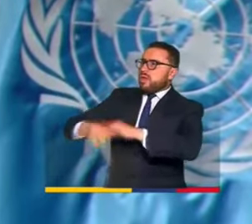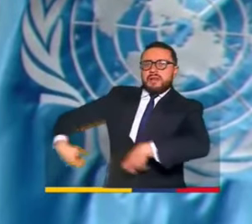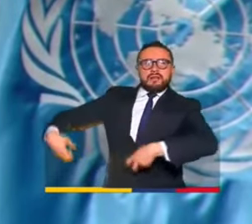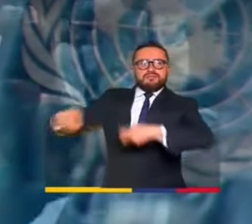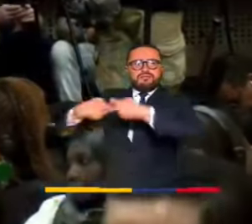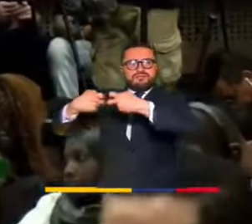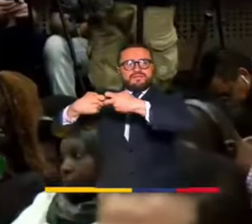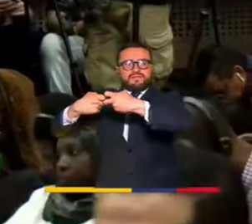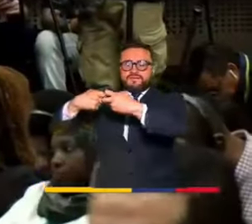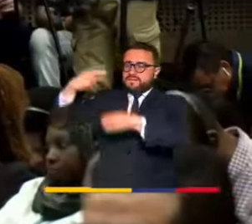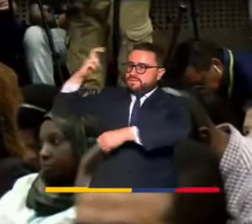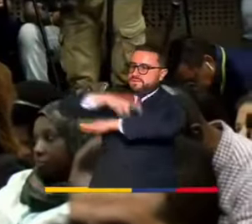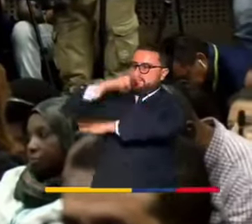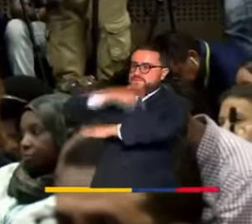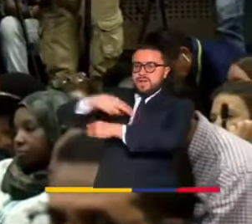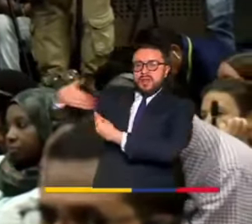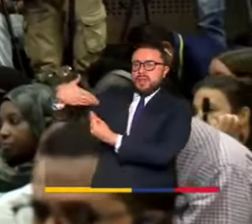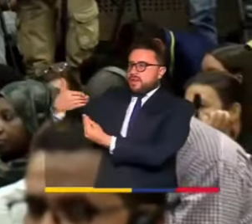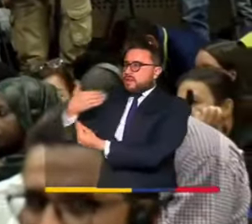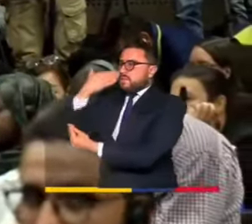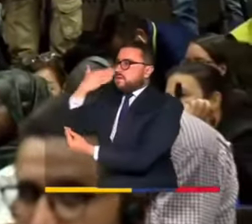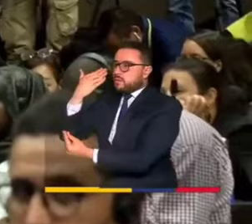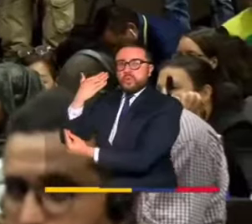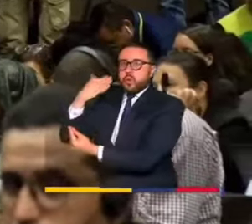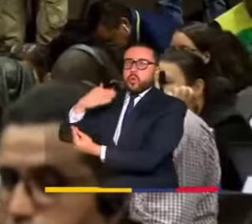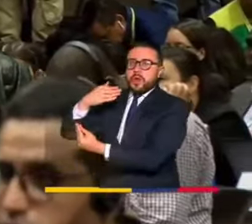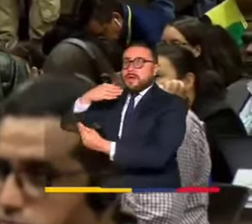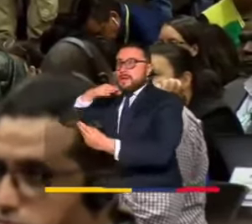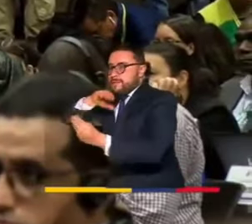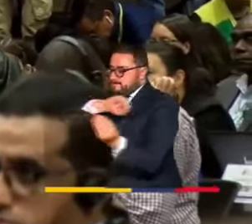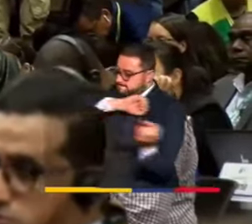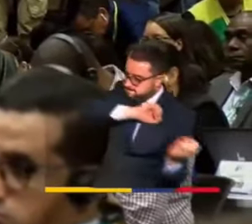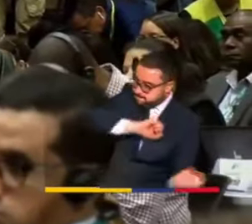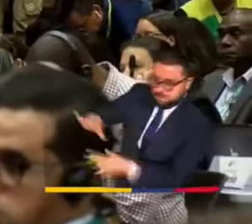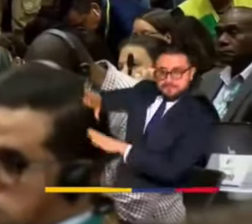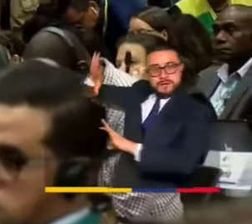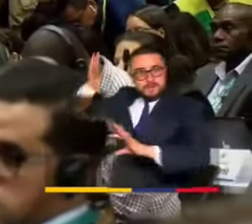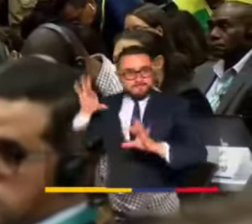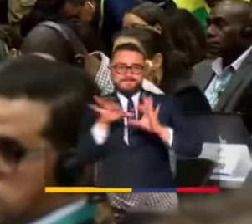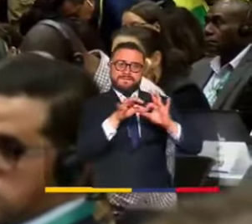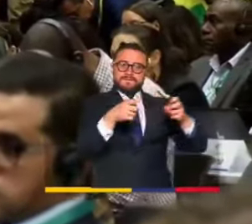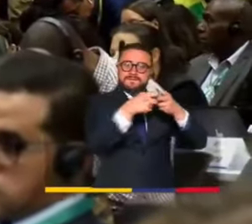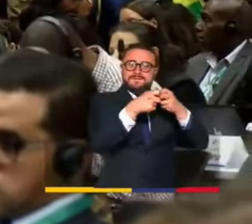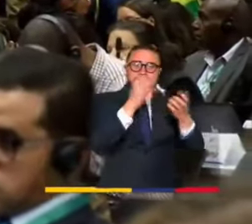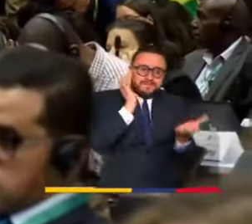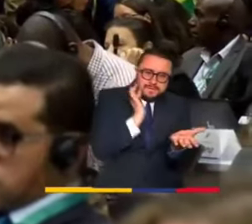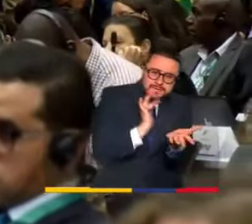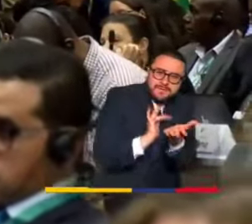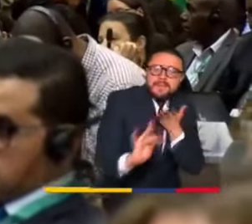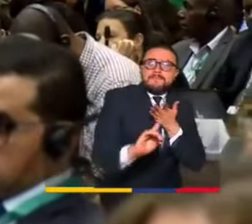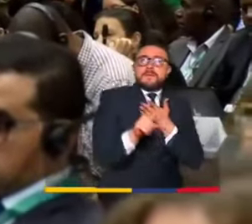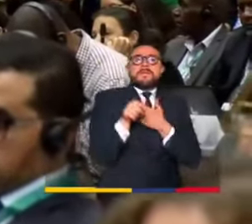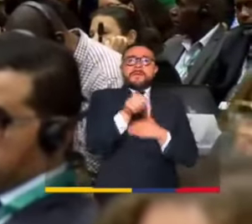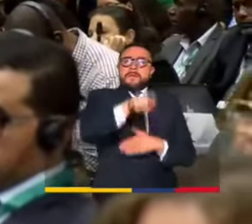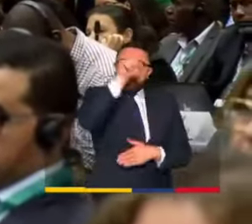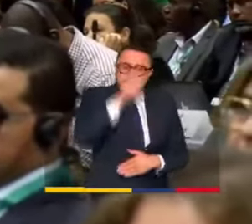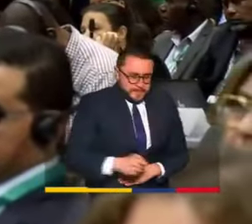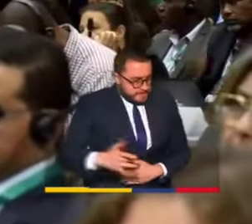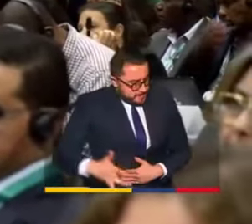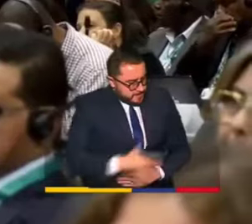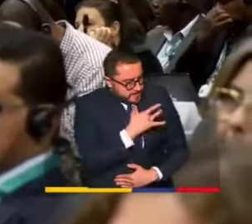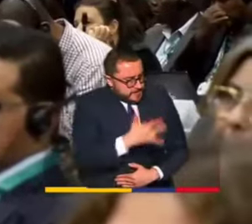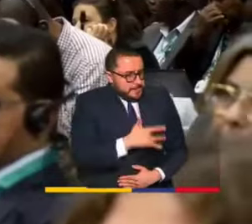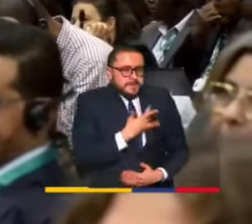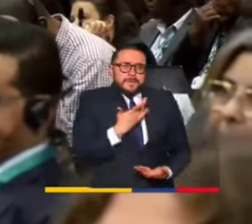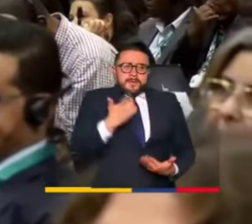muerte, sino en las limpias que necesitan más del sentir que del tener. Más de la